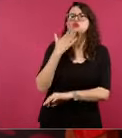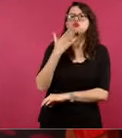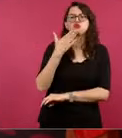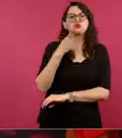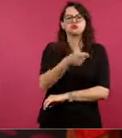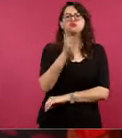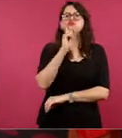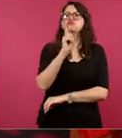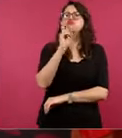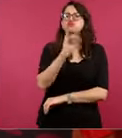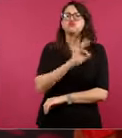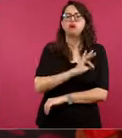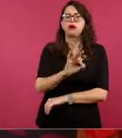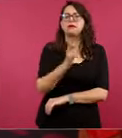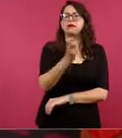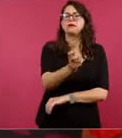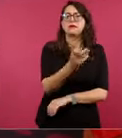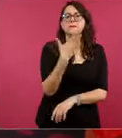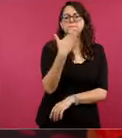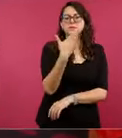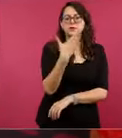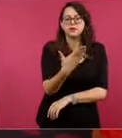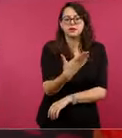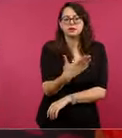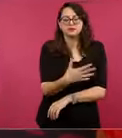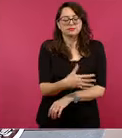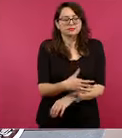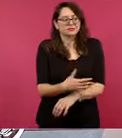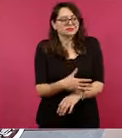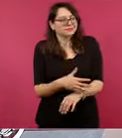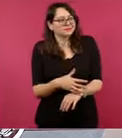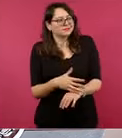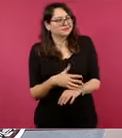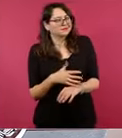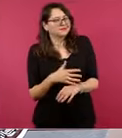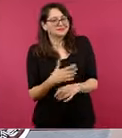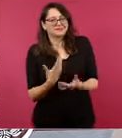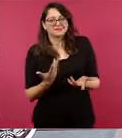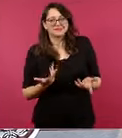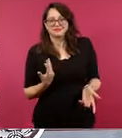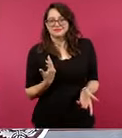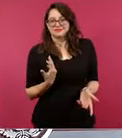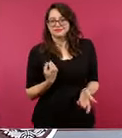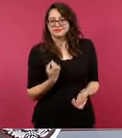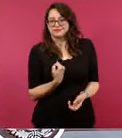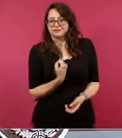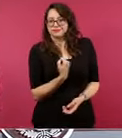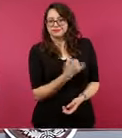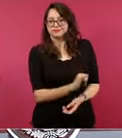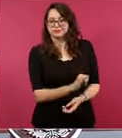Y un internacionalista famoso también de este bloque,